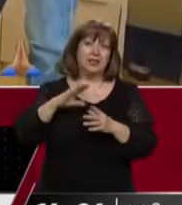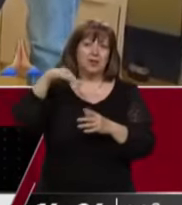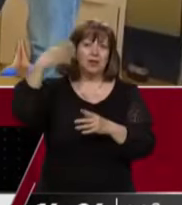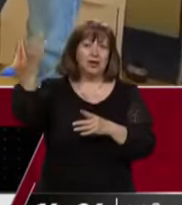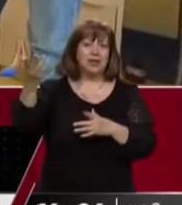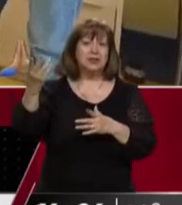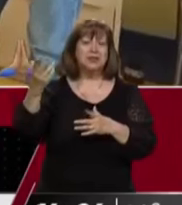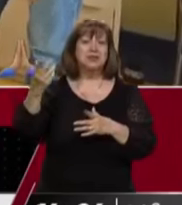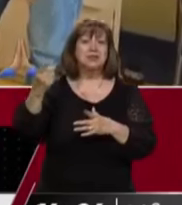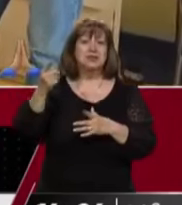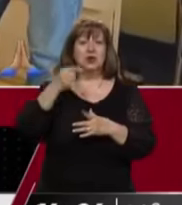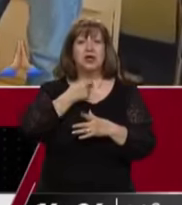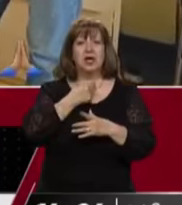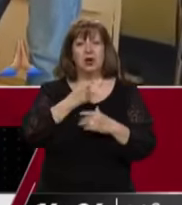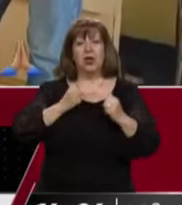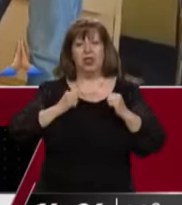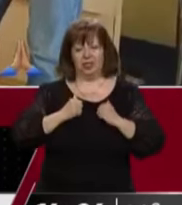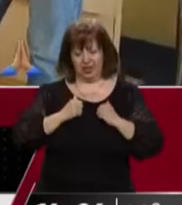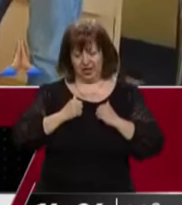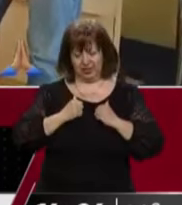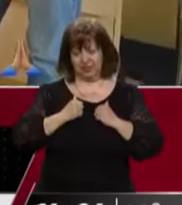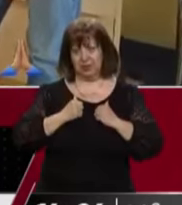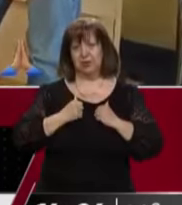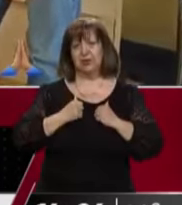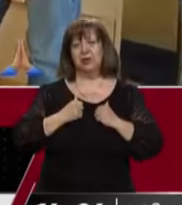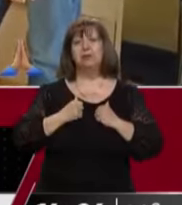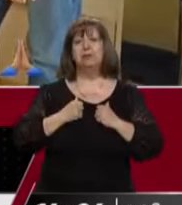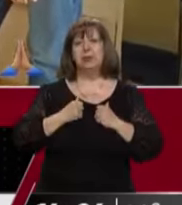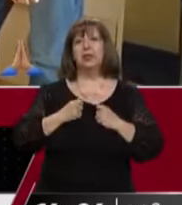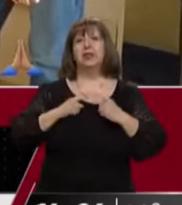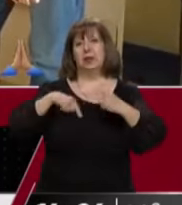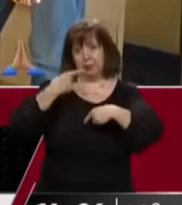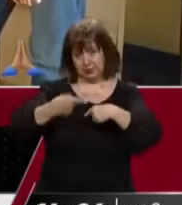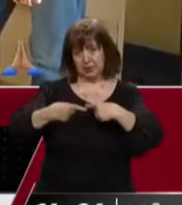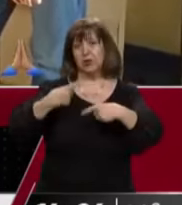que la idea ahora es descansar un poquito, pero sí, vamos a continuar trabajando como siempre.